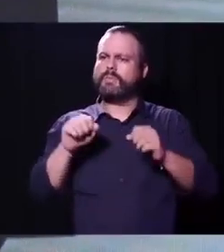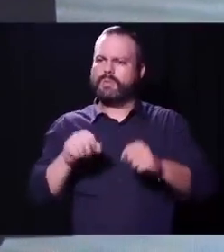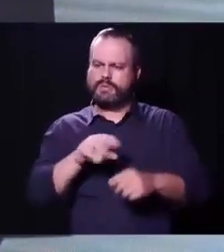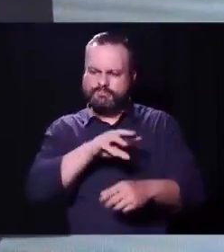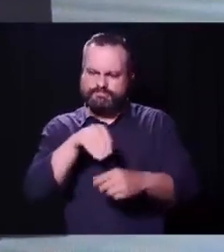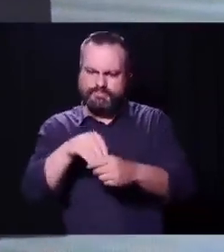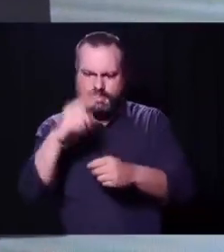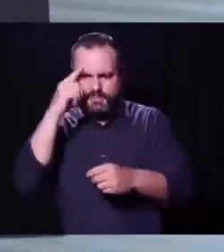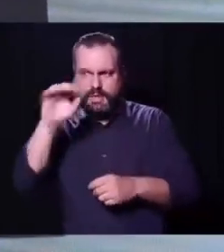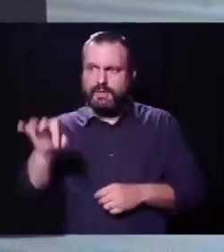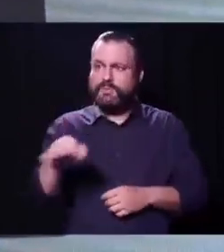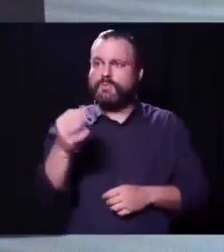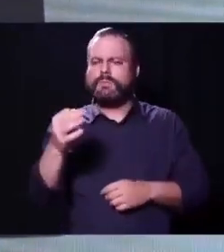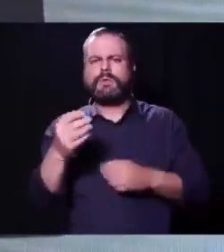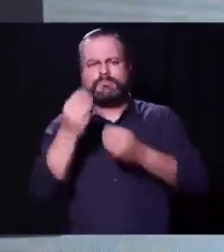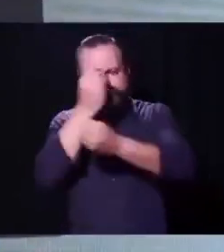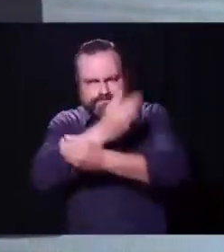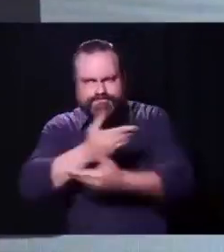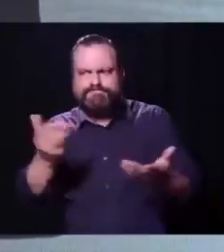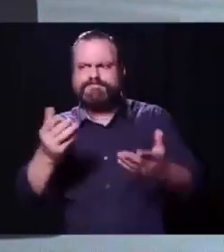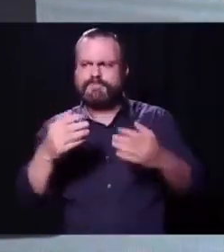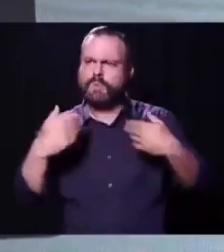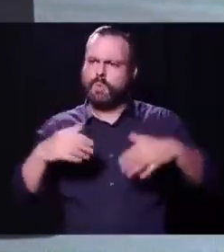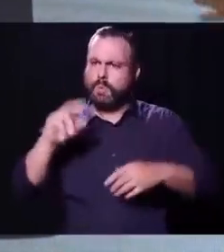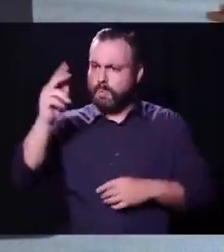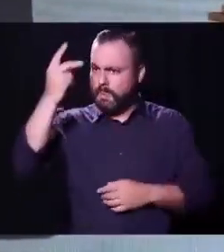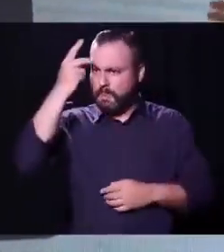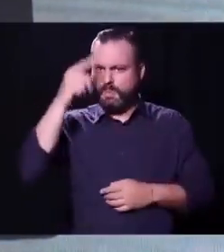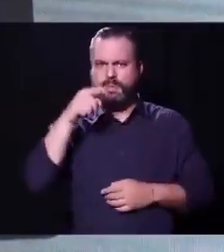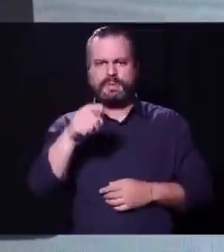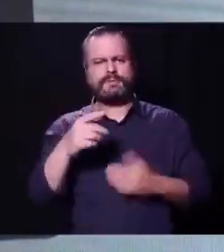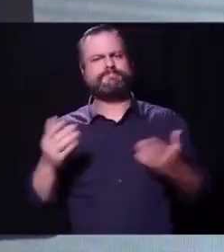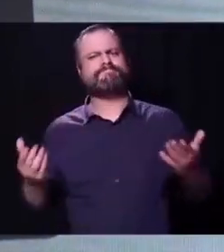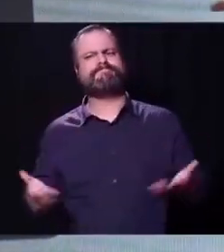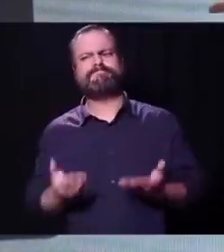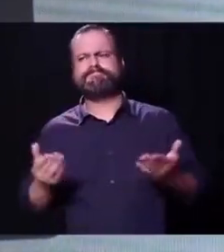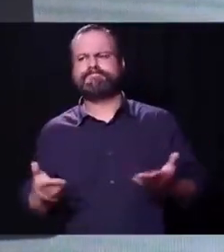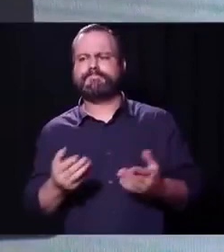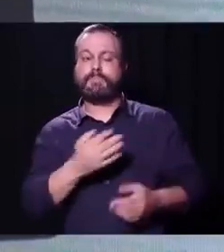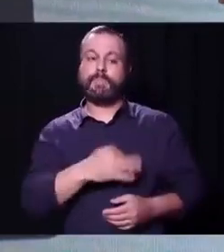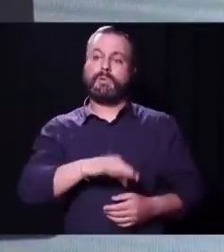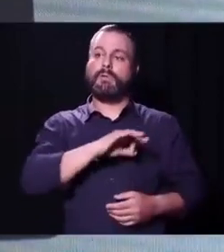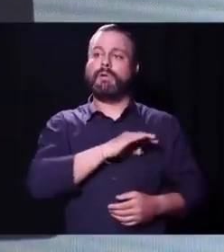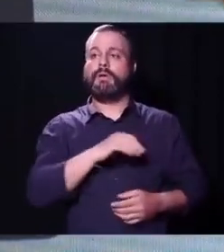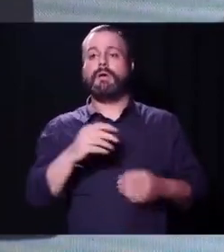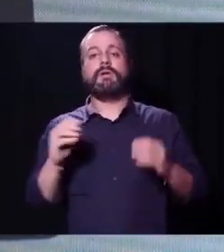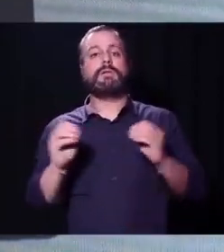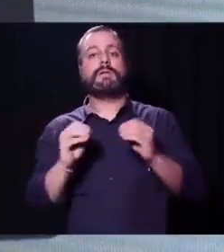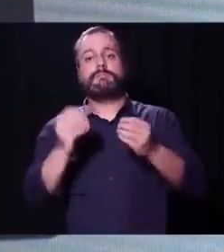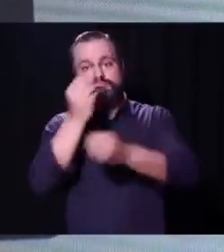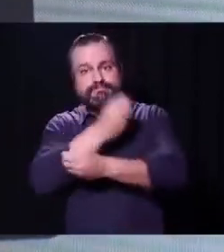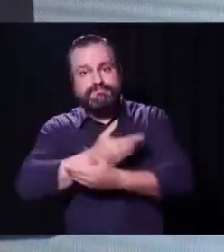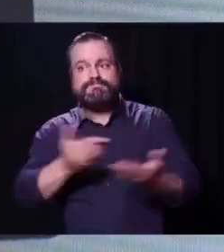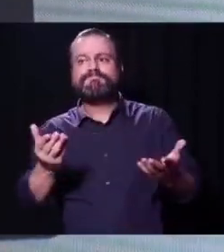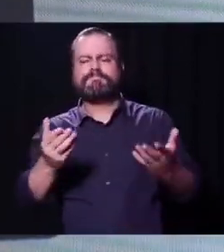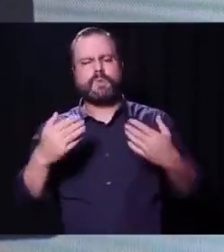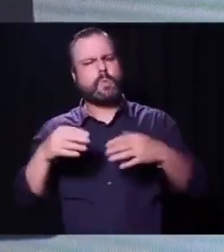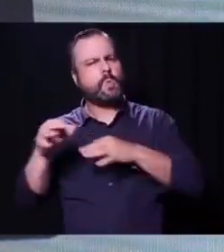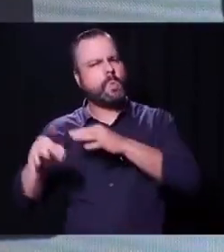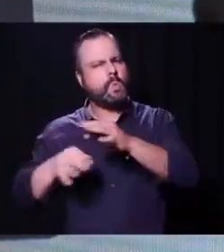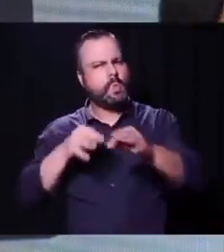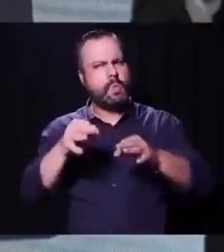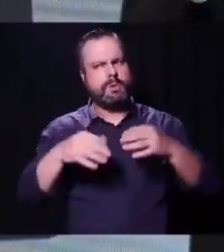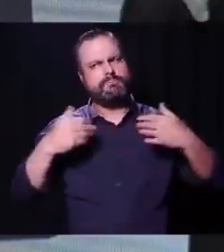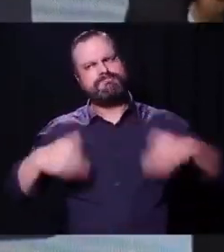para tomar decisiones. ¿No hay alternativa por ahora? En este momento, oficialmente, no hay información, y te lo explico. El